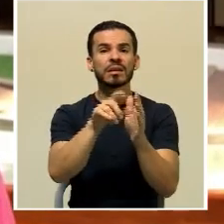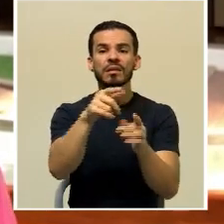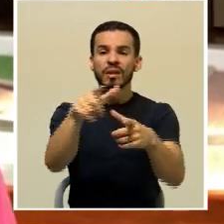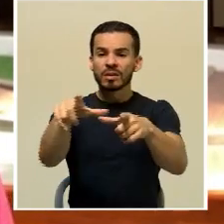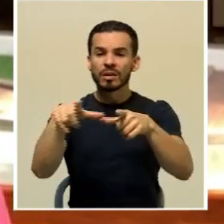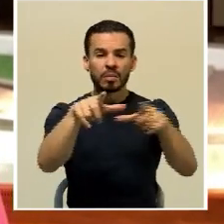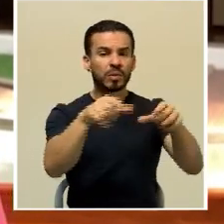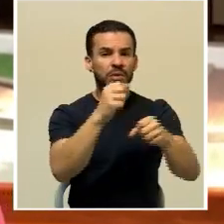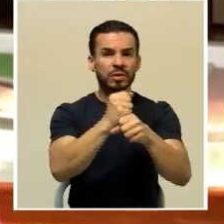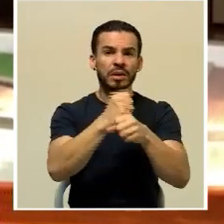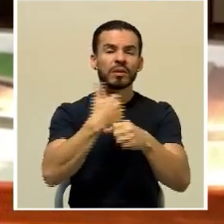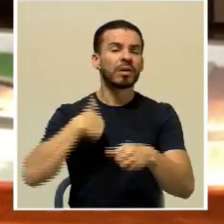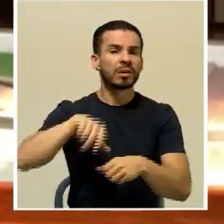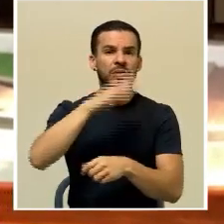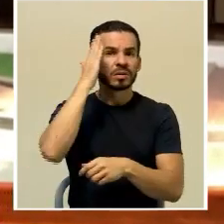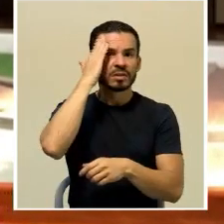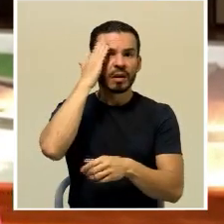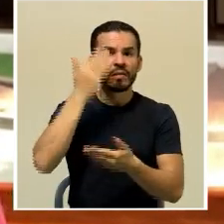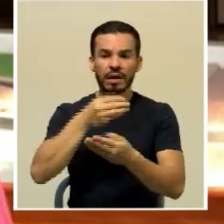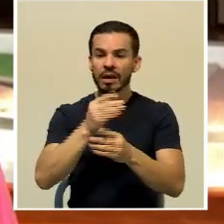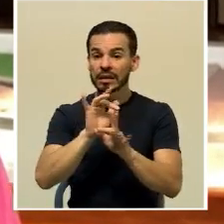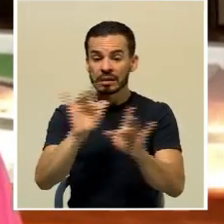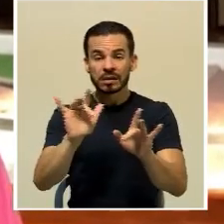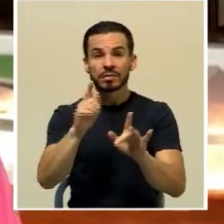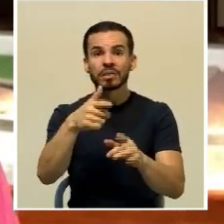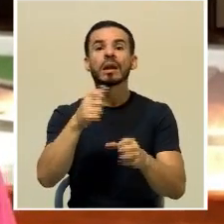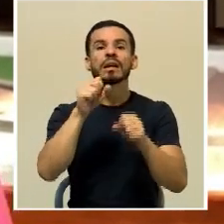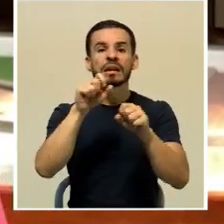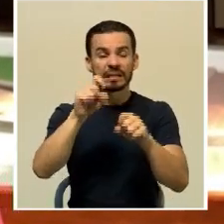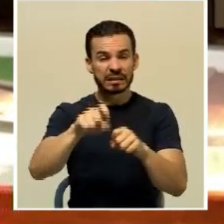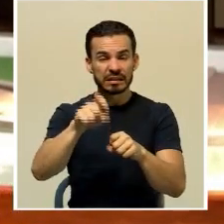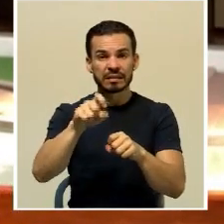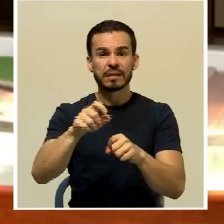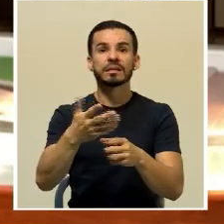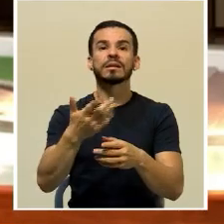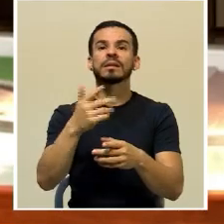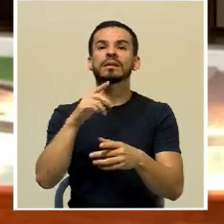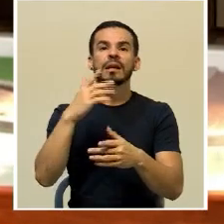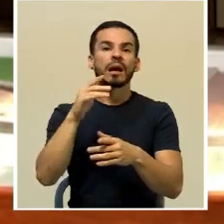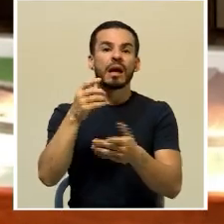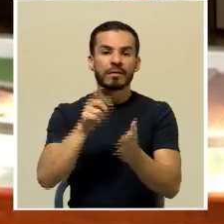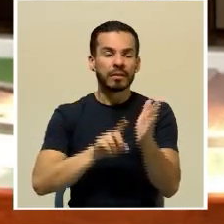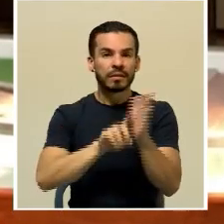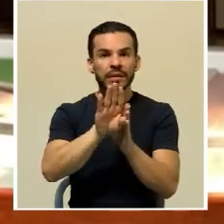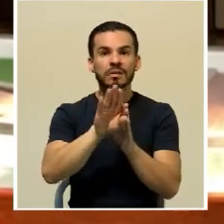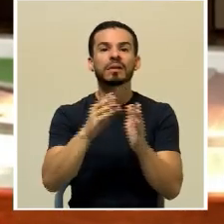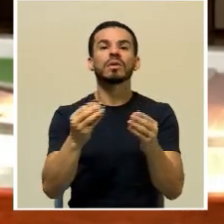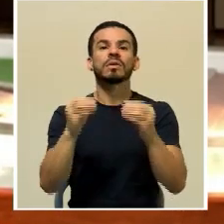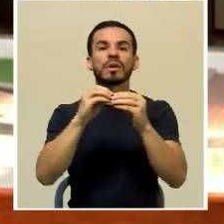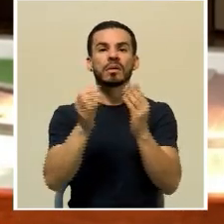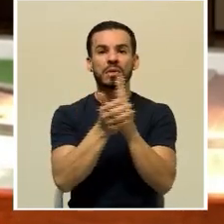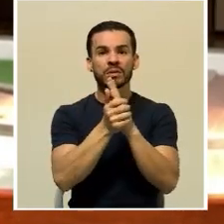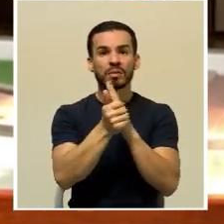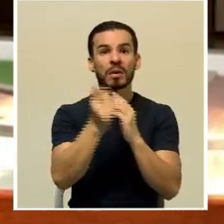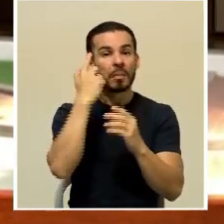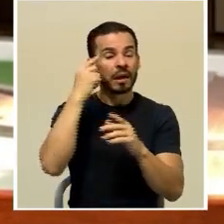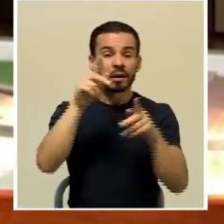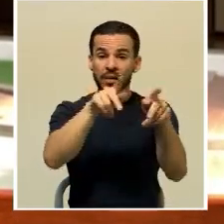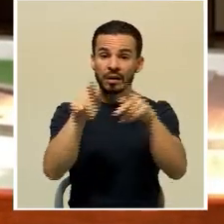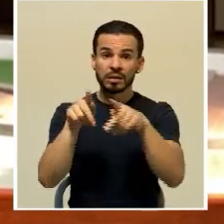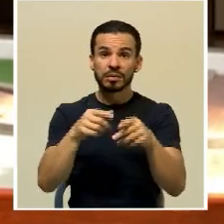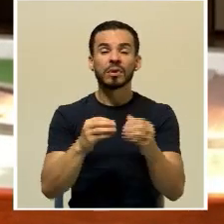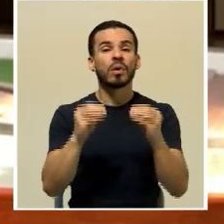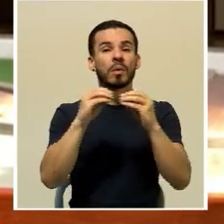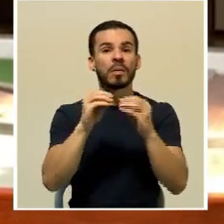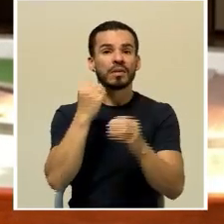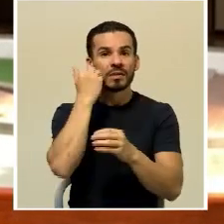de puestos de trabajo que sabemos que están disponibles y en los que se requiere, por supuesto, el desarrollo de mayores competencias para que las personas